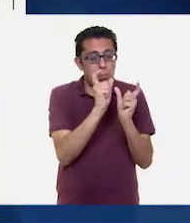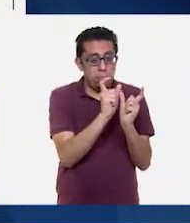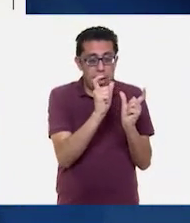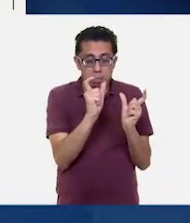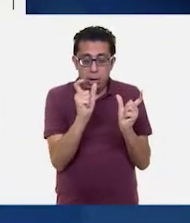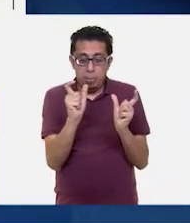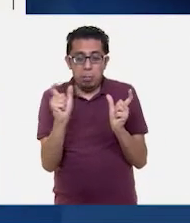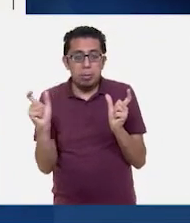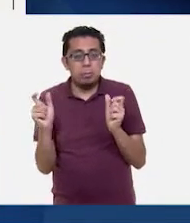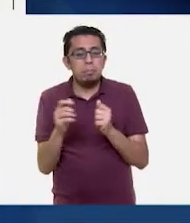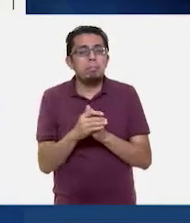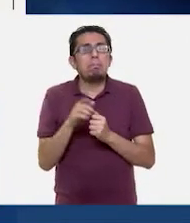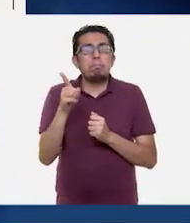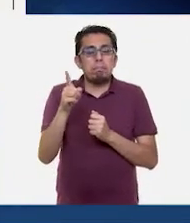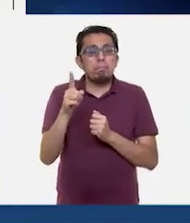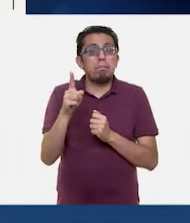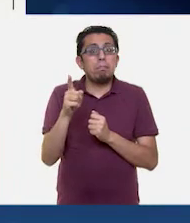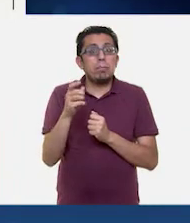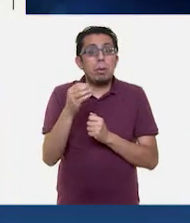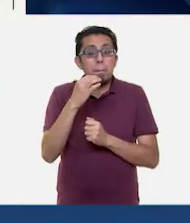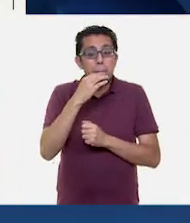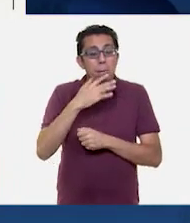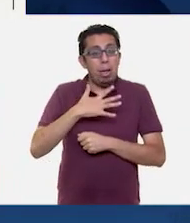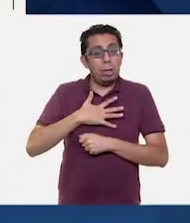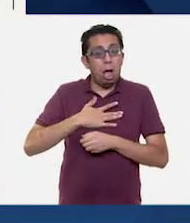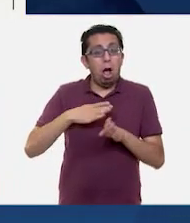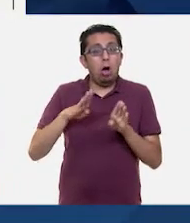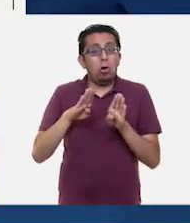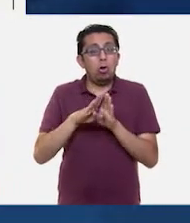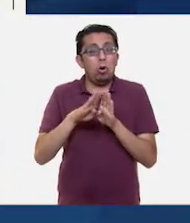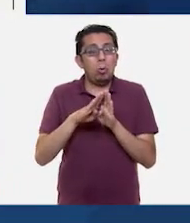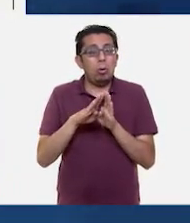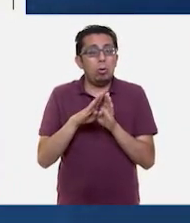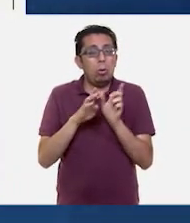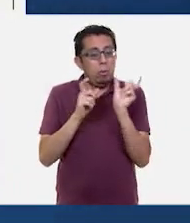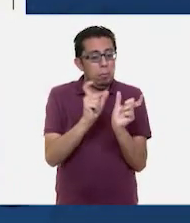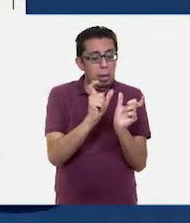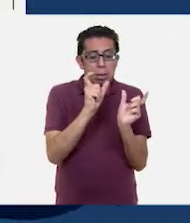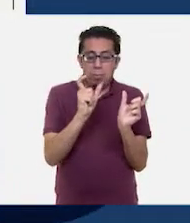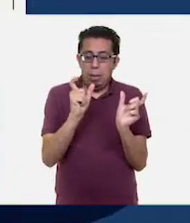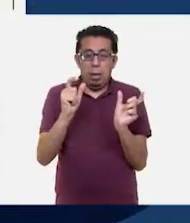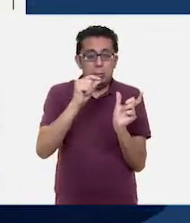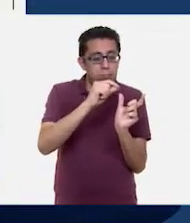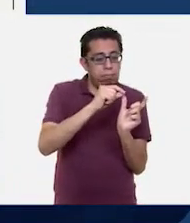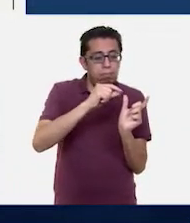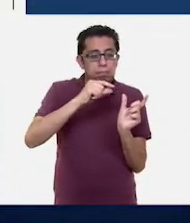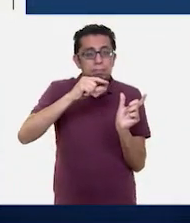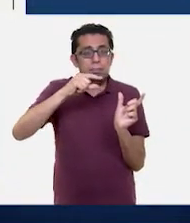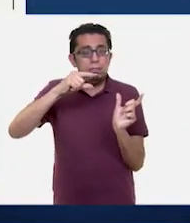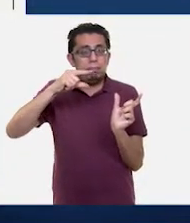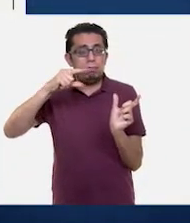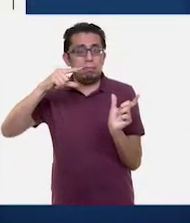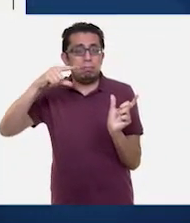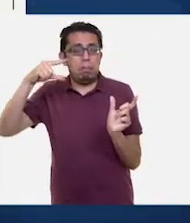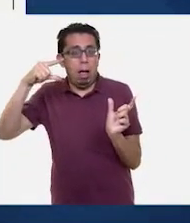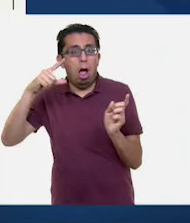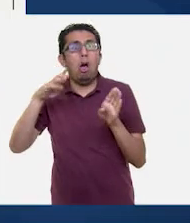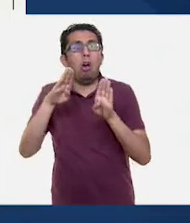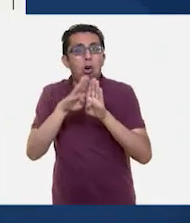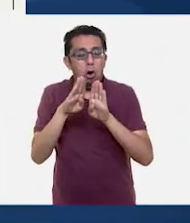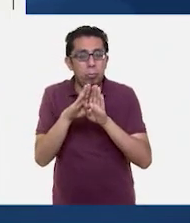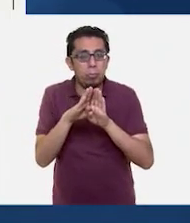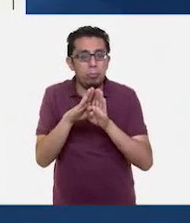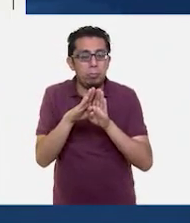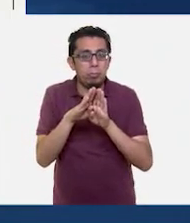es decir, nos dicen cómo se incrementa de término a término. Y nos indica cómo se está